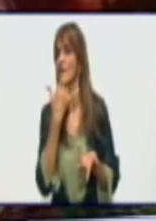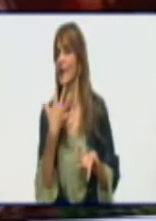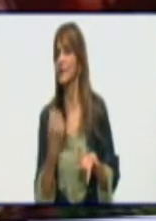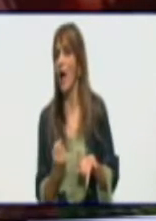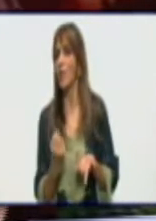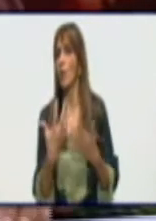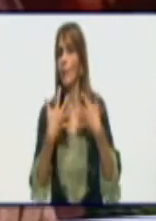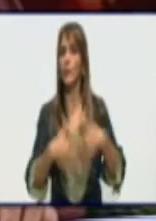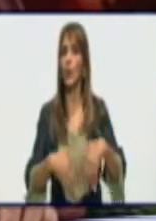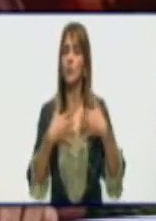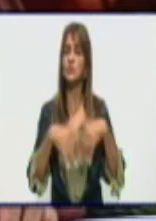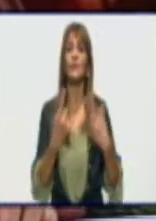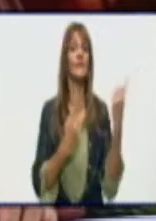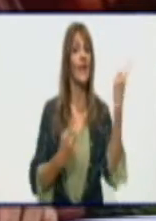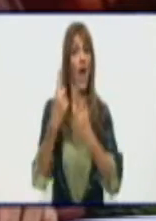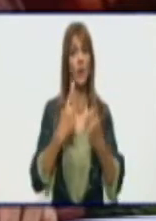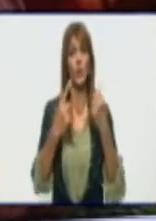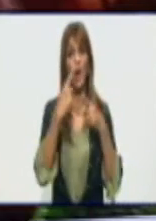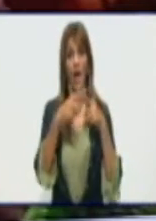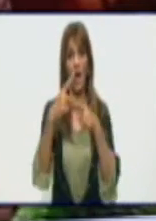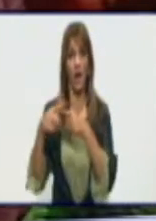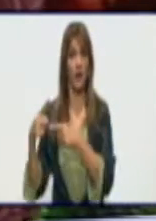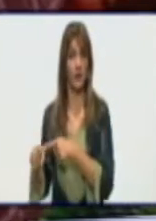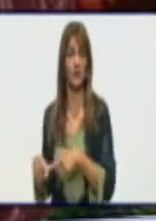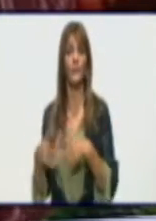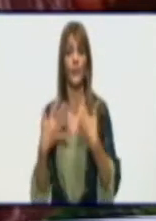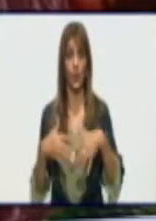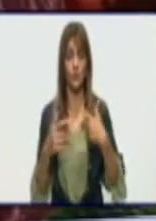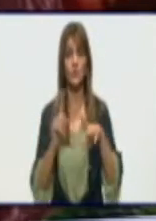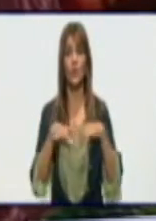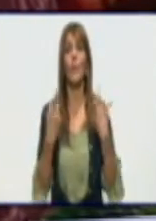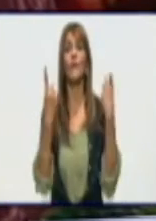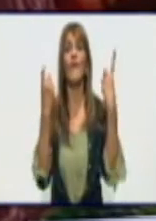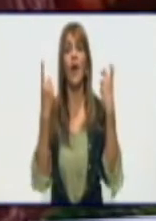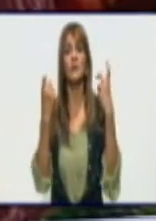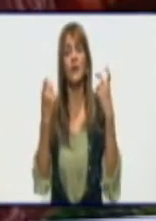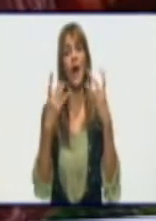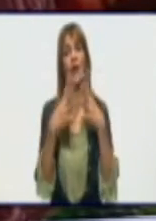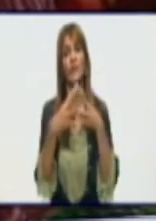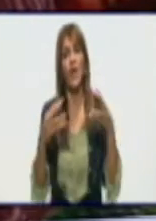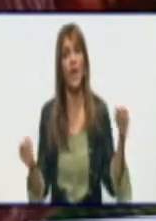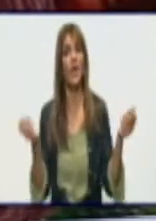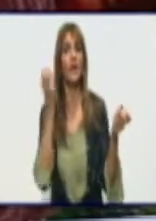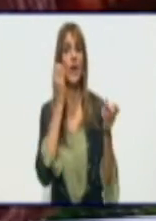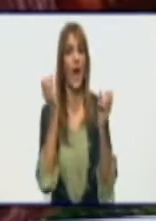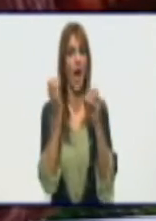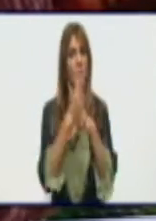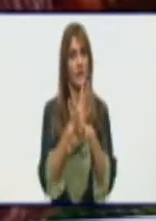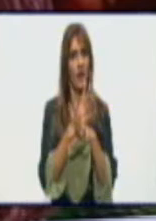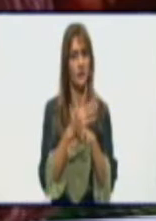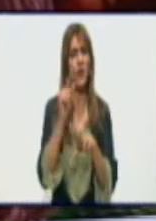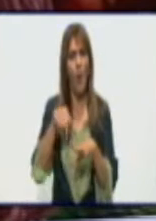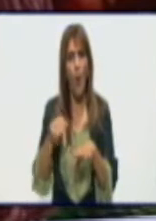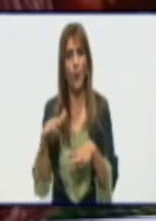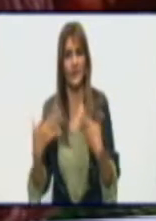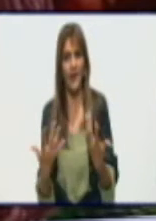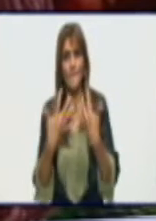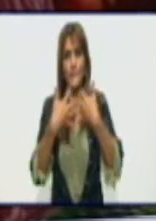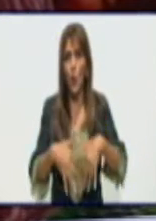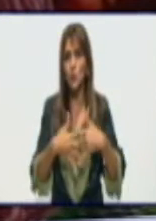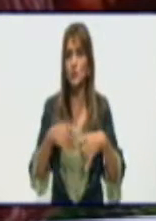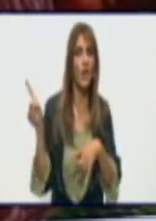partir del déficit de harina. Estamos hablando, por ejemplo, de qué producciones hoy no se están haciendo